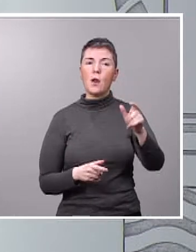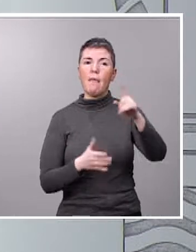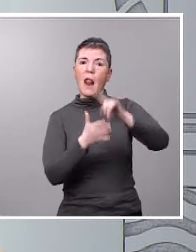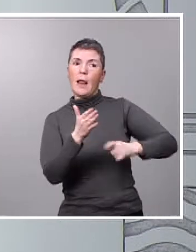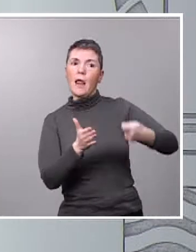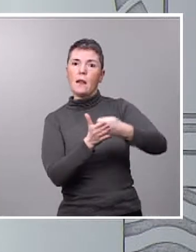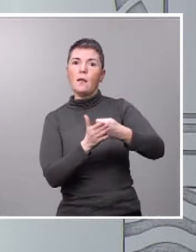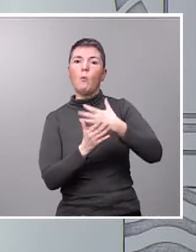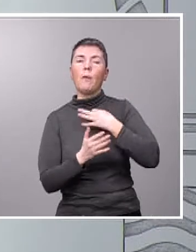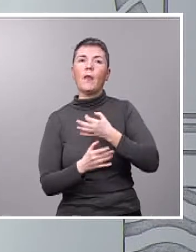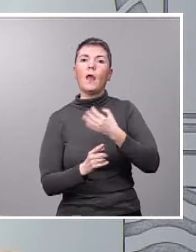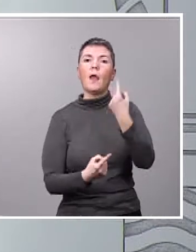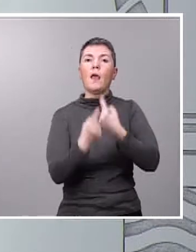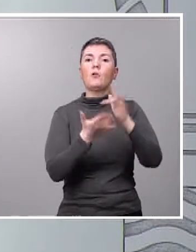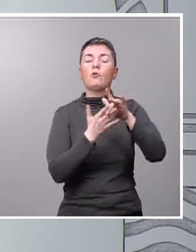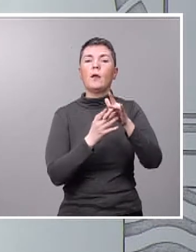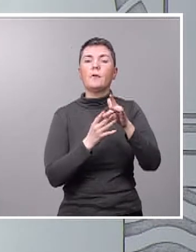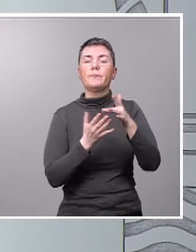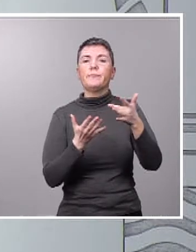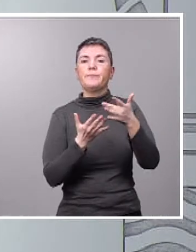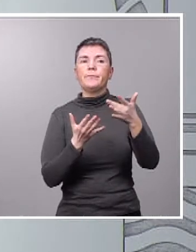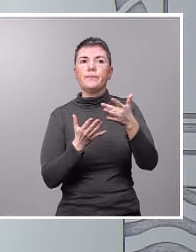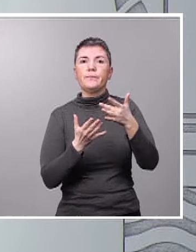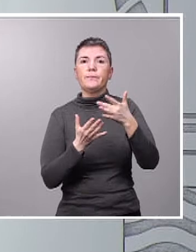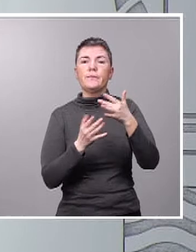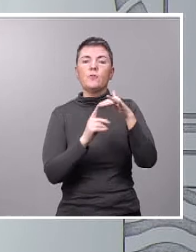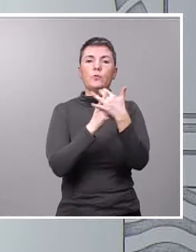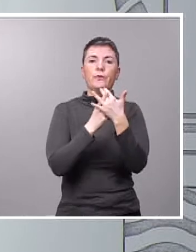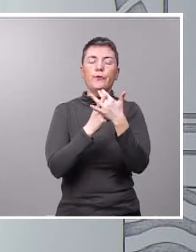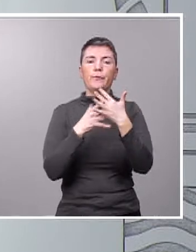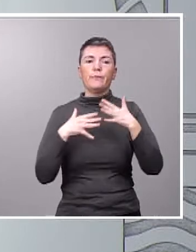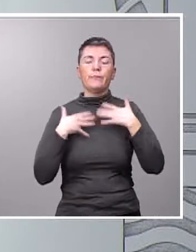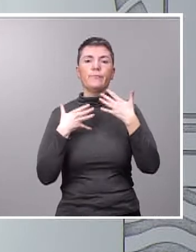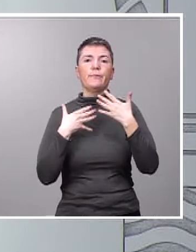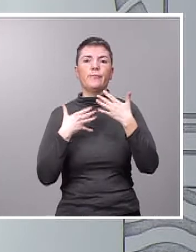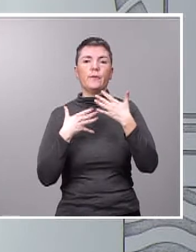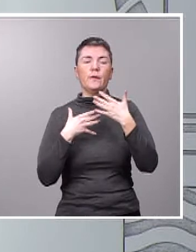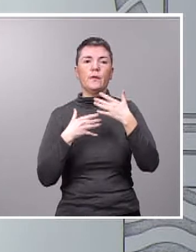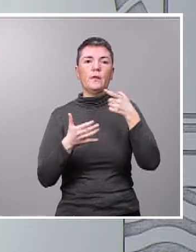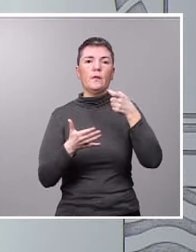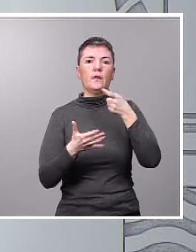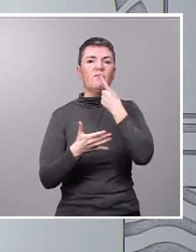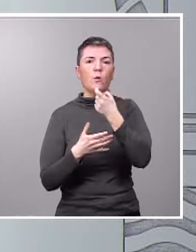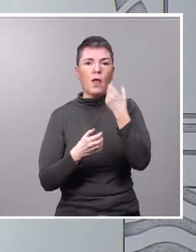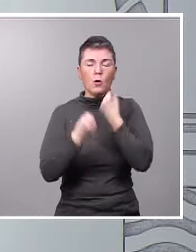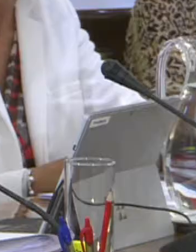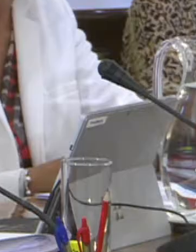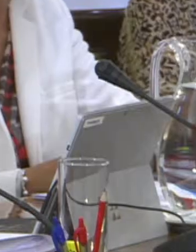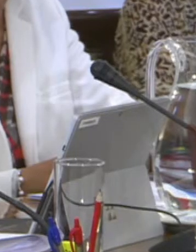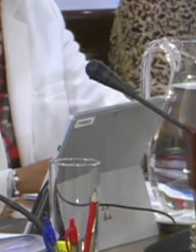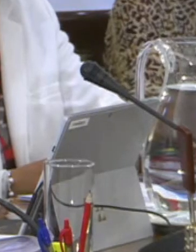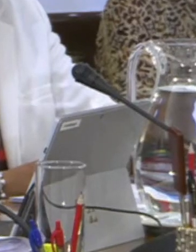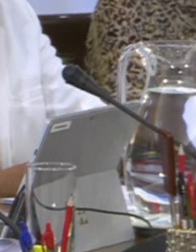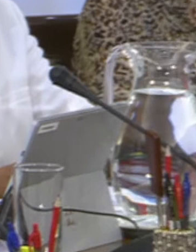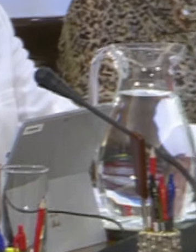pueden verse, pues en fin, expuestos a una situación de dificultades económicas sobrevenidas. Y